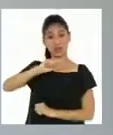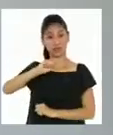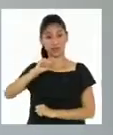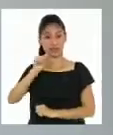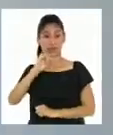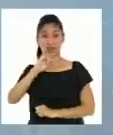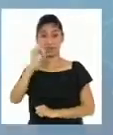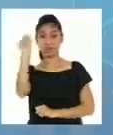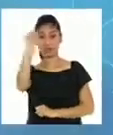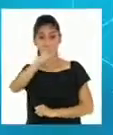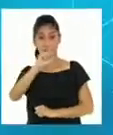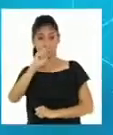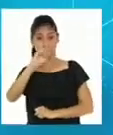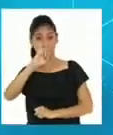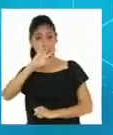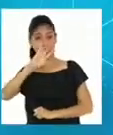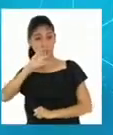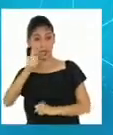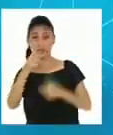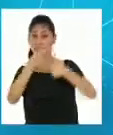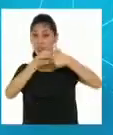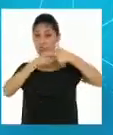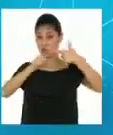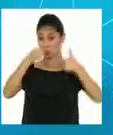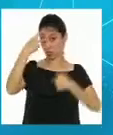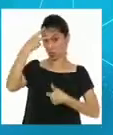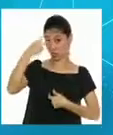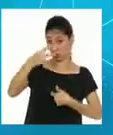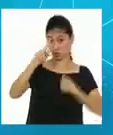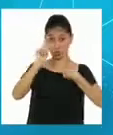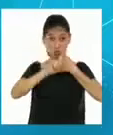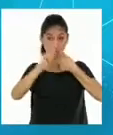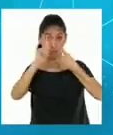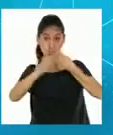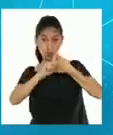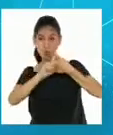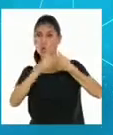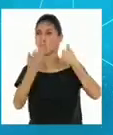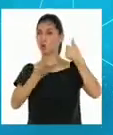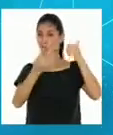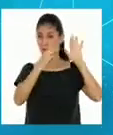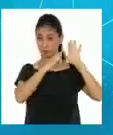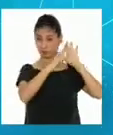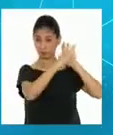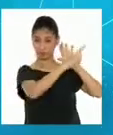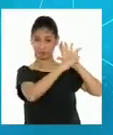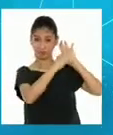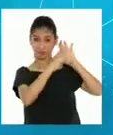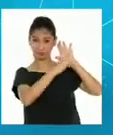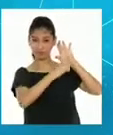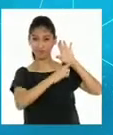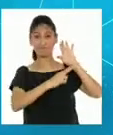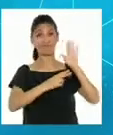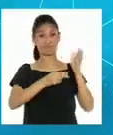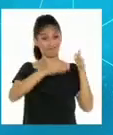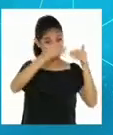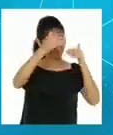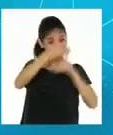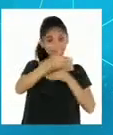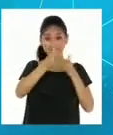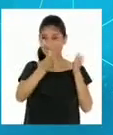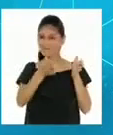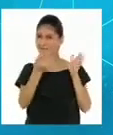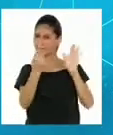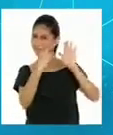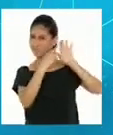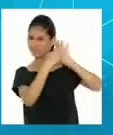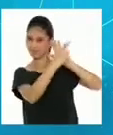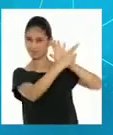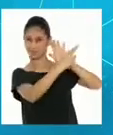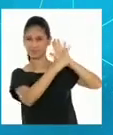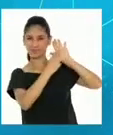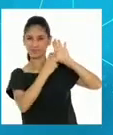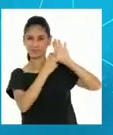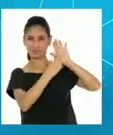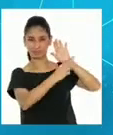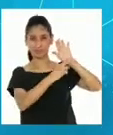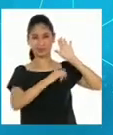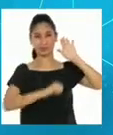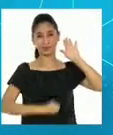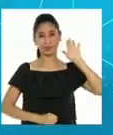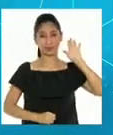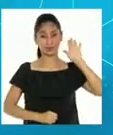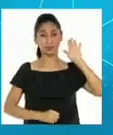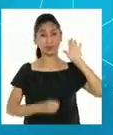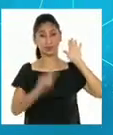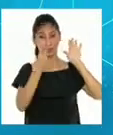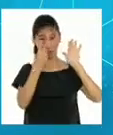grandes ramas. La estadística descriptiva, que recopila, clasifica, presenta, analiza e interpreta un